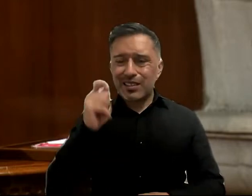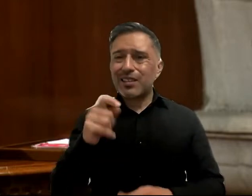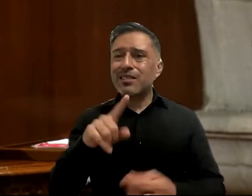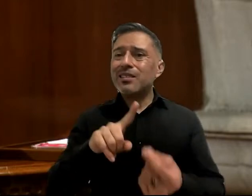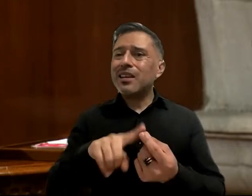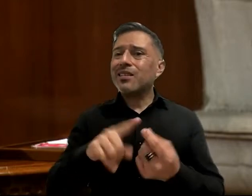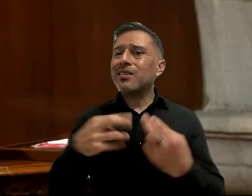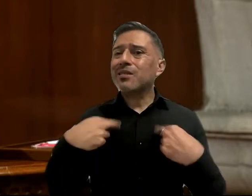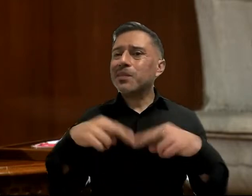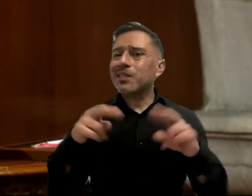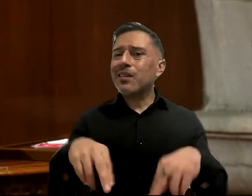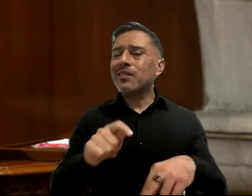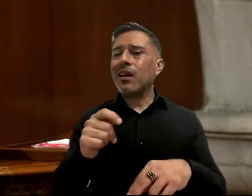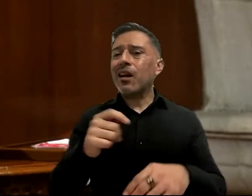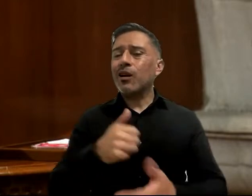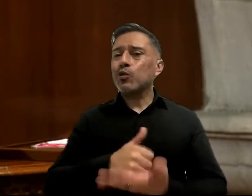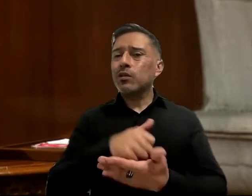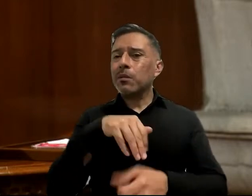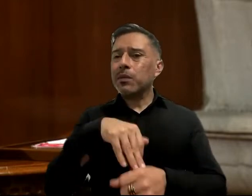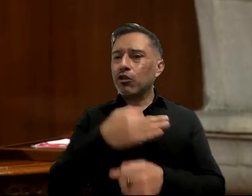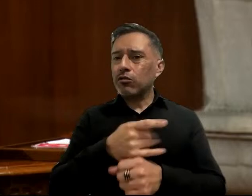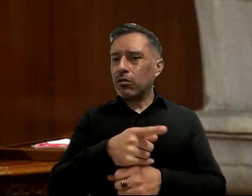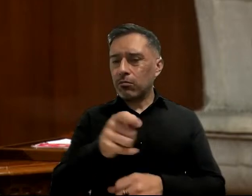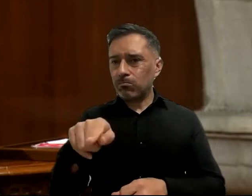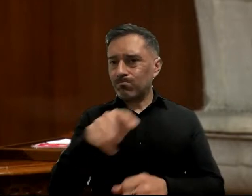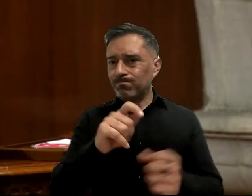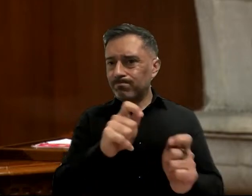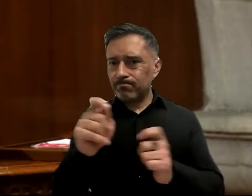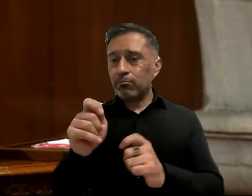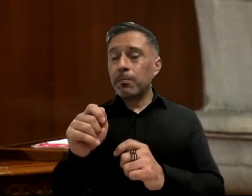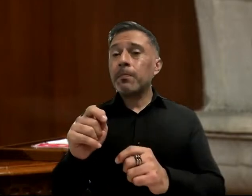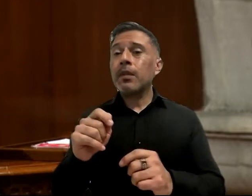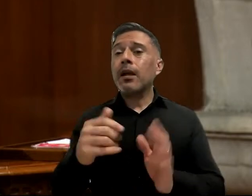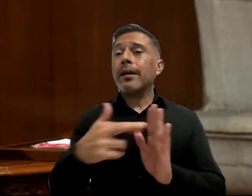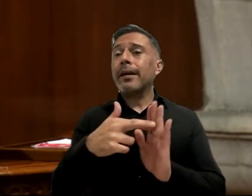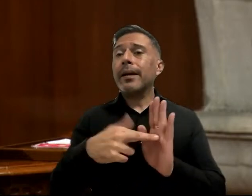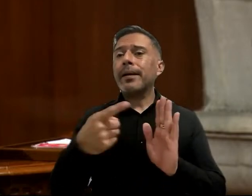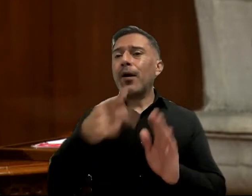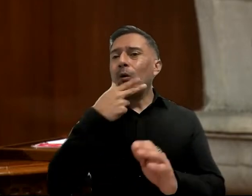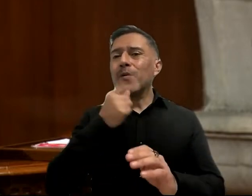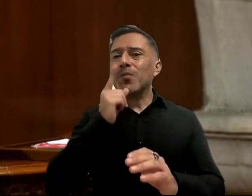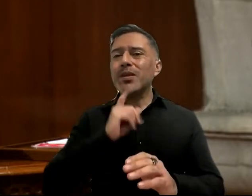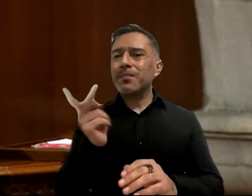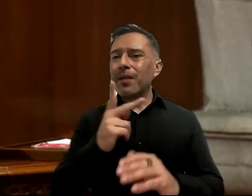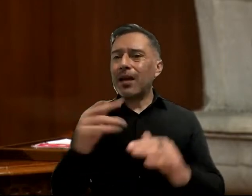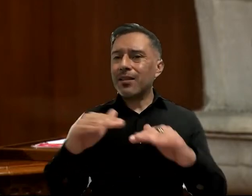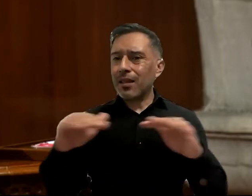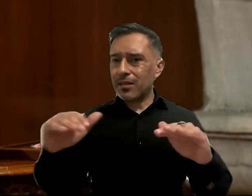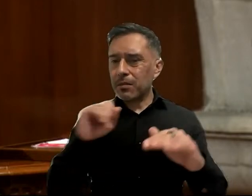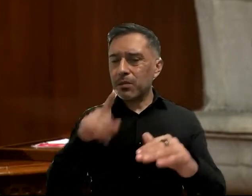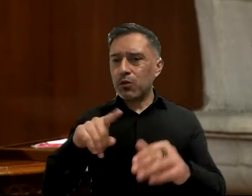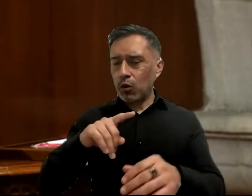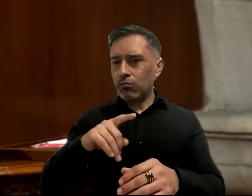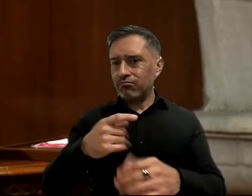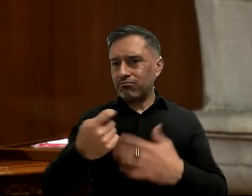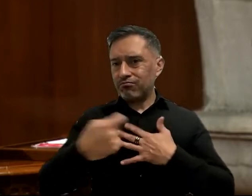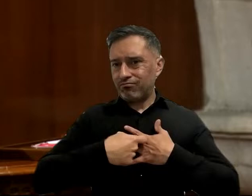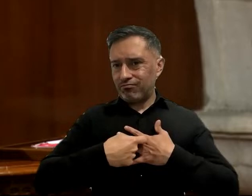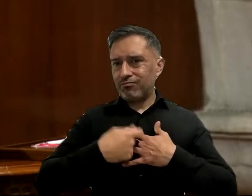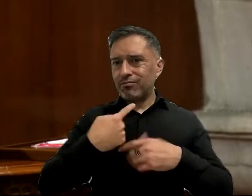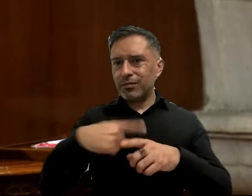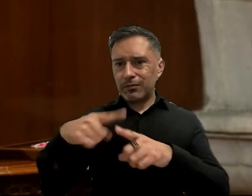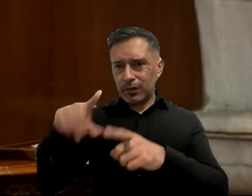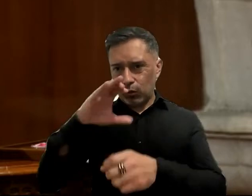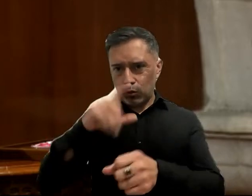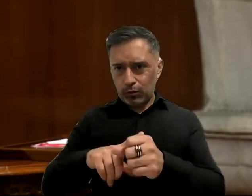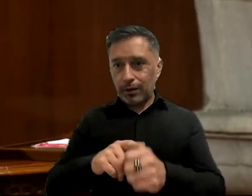en los ayuntamientos, de acuerdo con los principios de paridad de género y pluriculturalidad. Por su parte, la Ley de